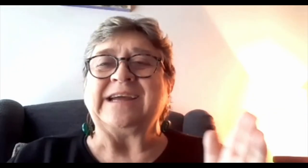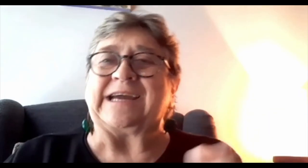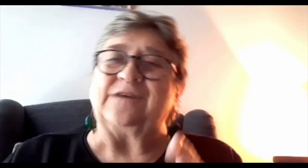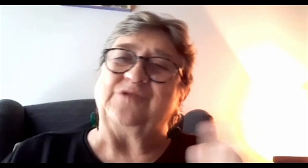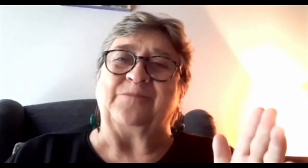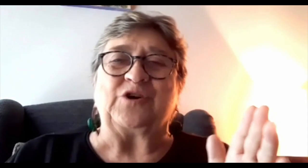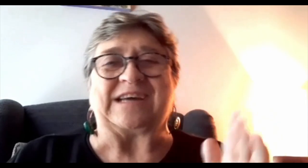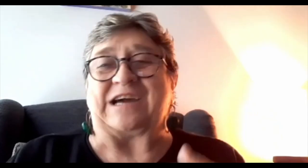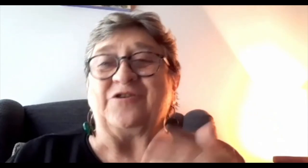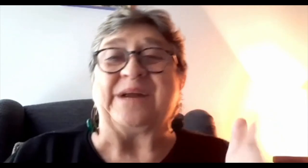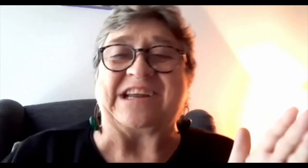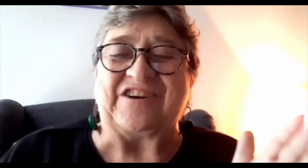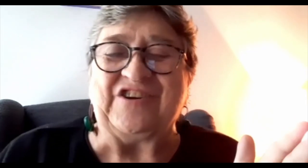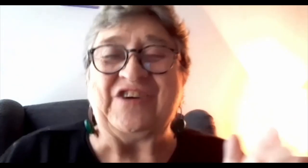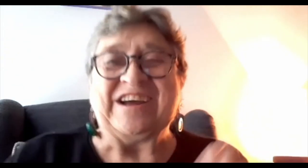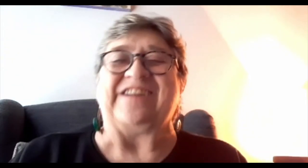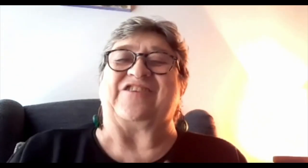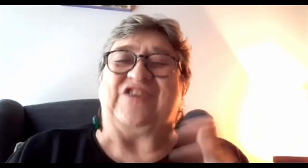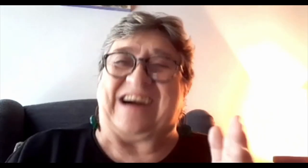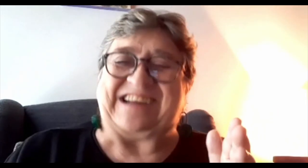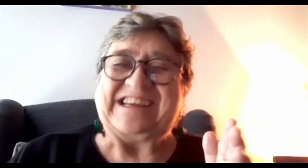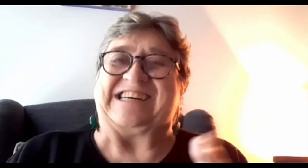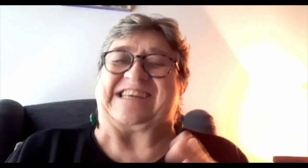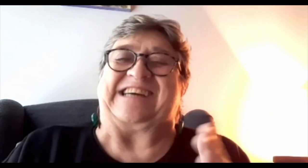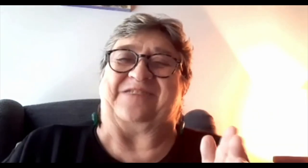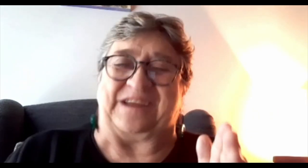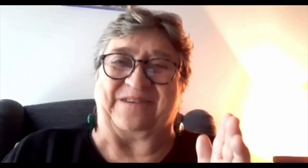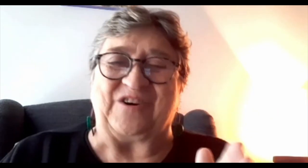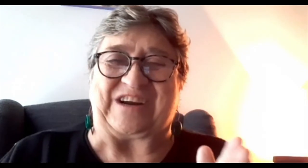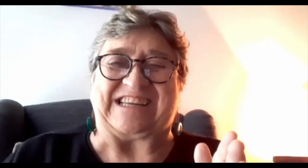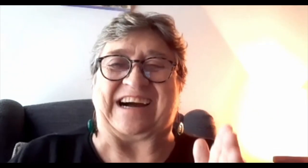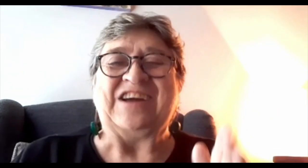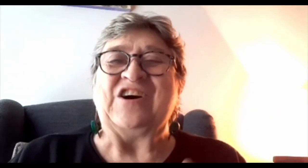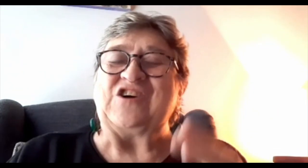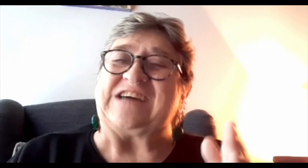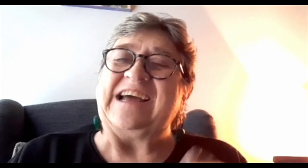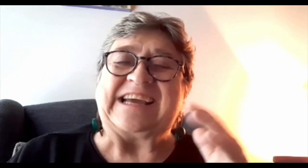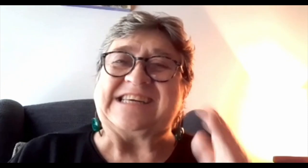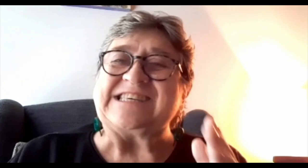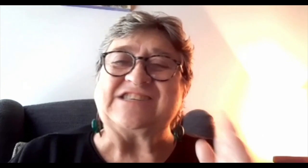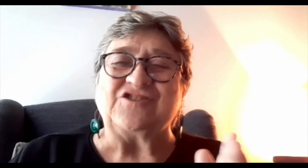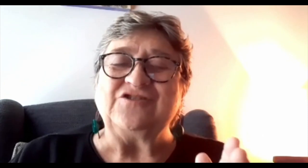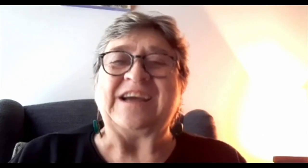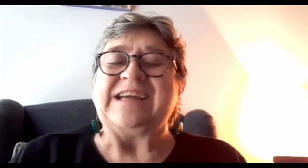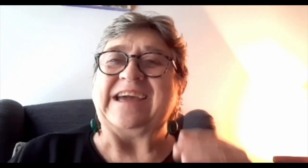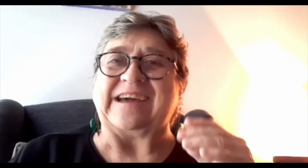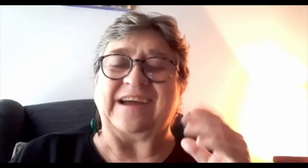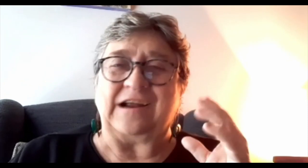Maite, que era un demócrata, yo me río, ¿no? Y digo, ya sé que era un demócrata. O sea, que es que